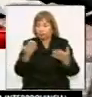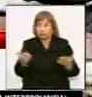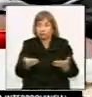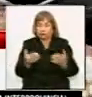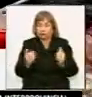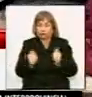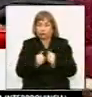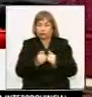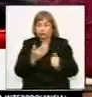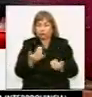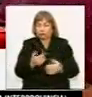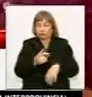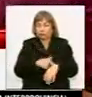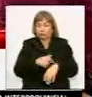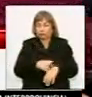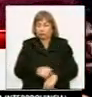momento.